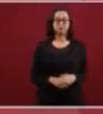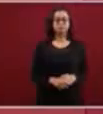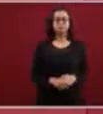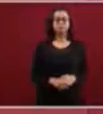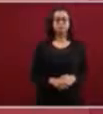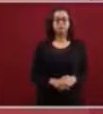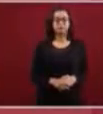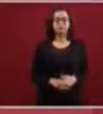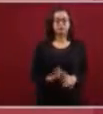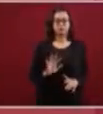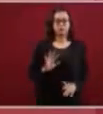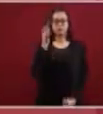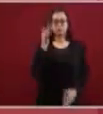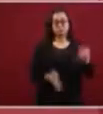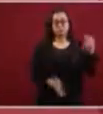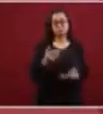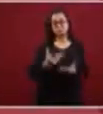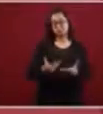prejuzgar.